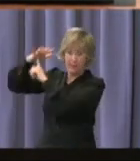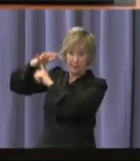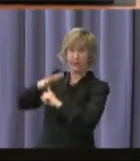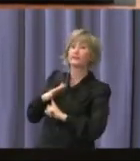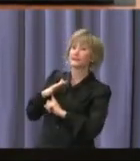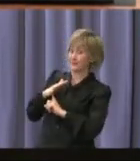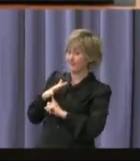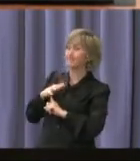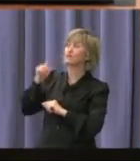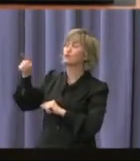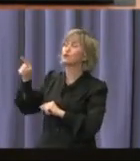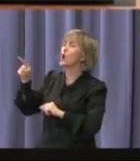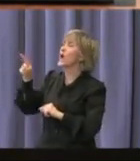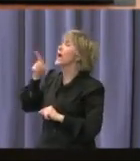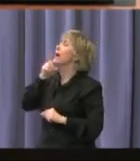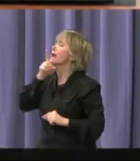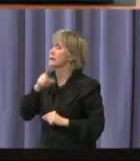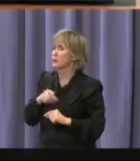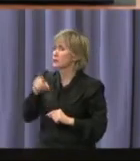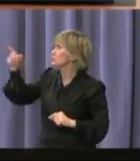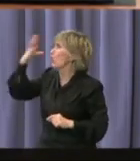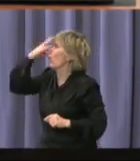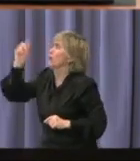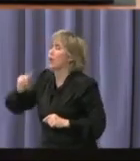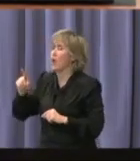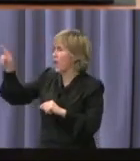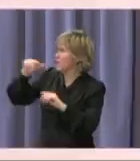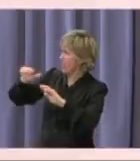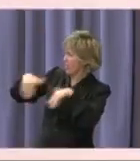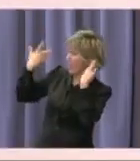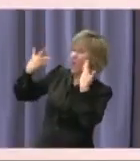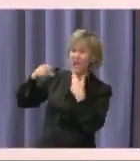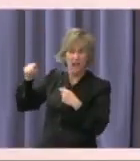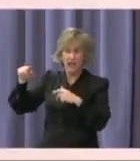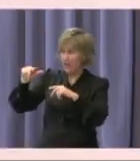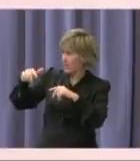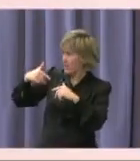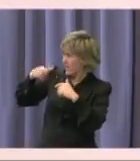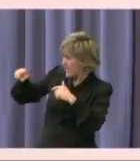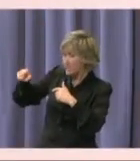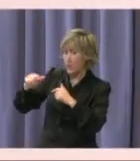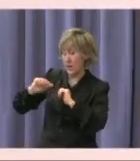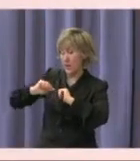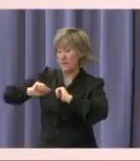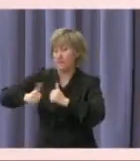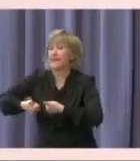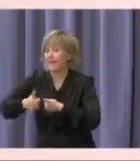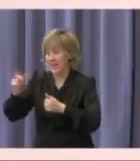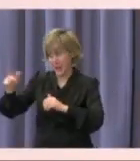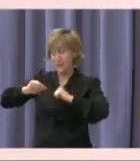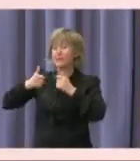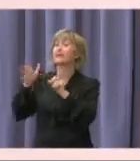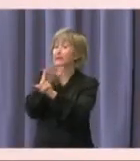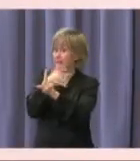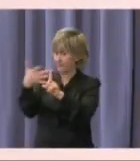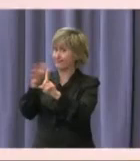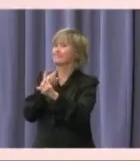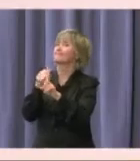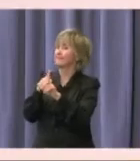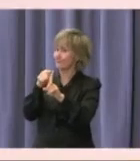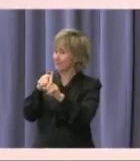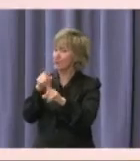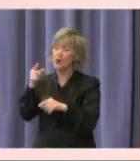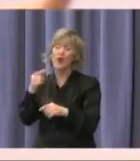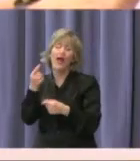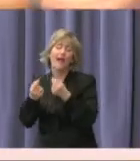decirte, cállate, que tú no entiendes, déjame a mí. ¿Esto qué es lenguaje? Esto es el inicio de la violencia. Calladita estás más